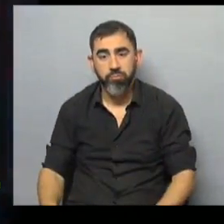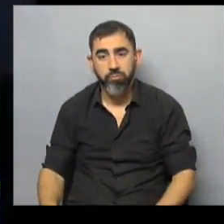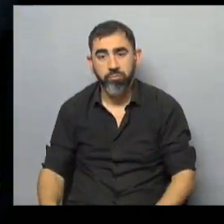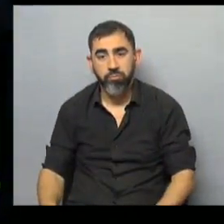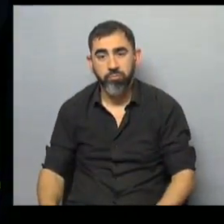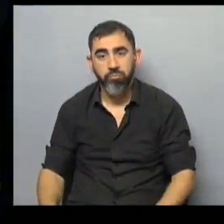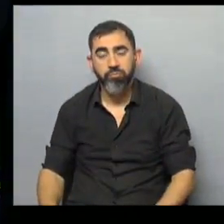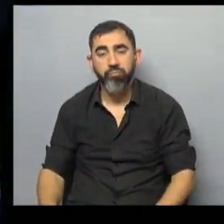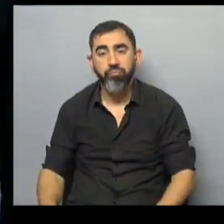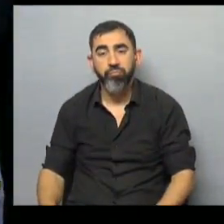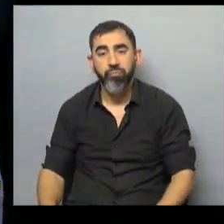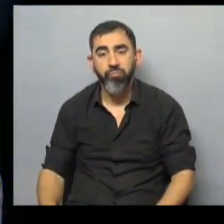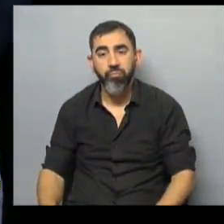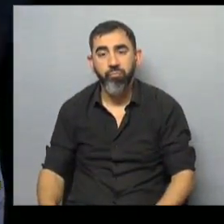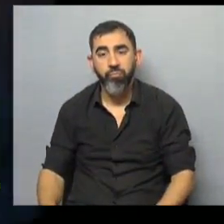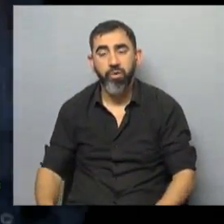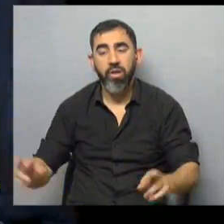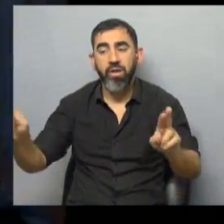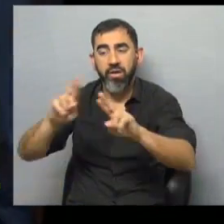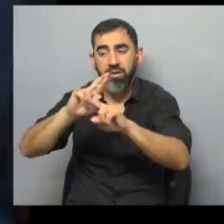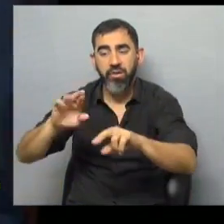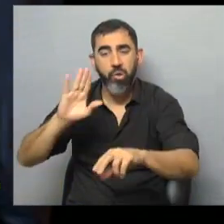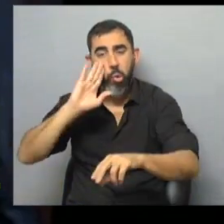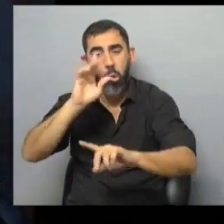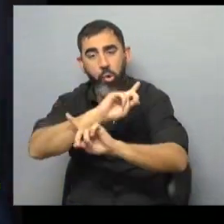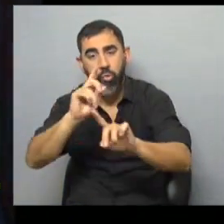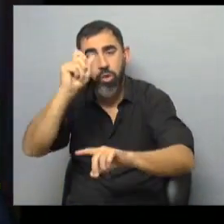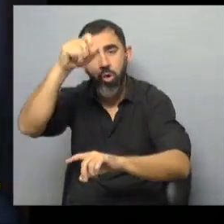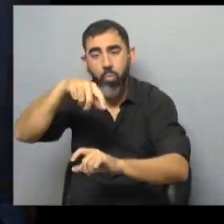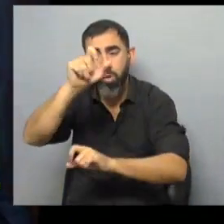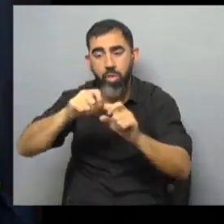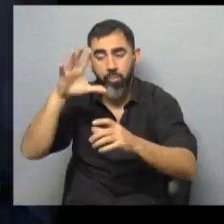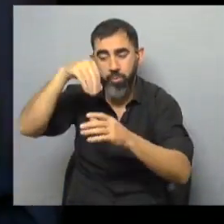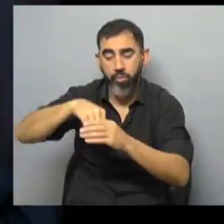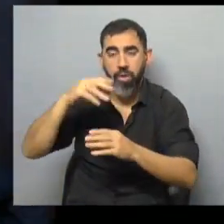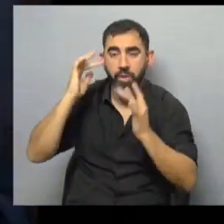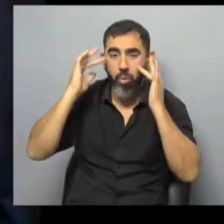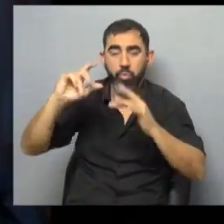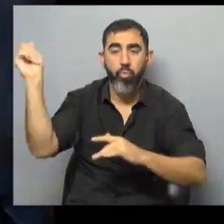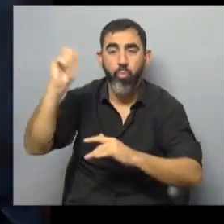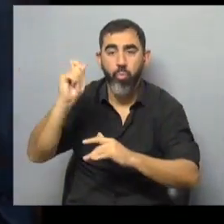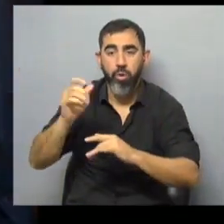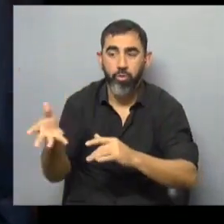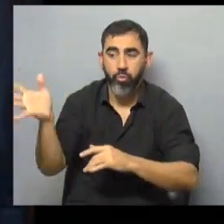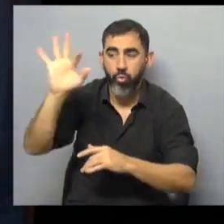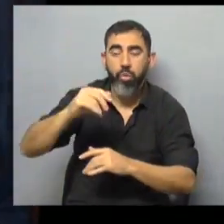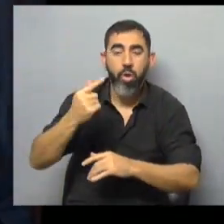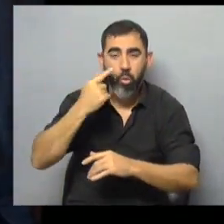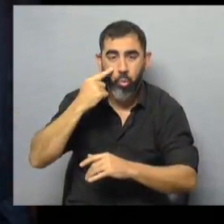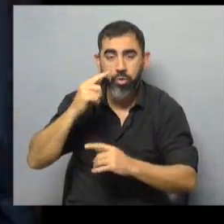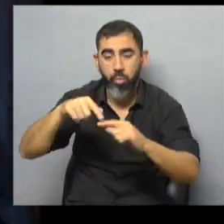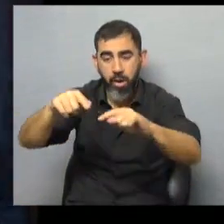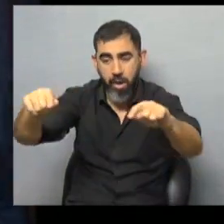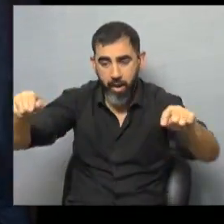Y seguir adelante con una reforma que rechaza y desconoce las opiniones de quienes conformamos la educación pública en el día a día, en las aulas,